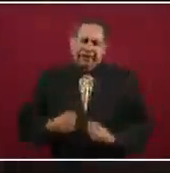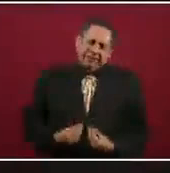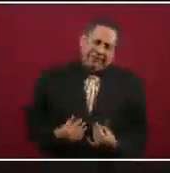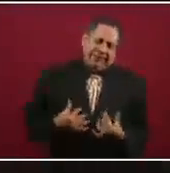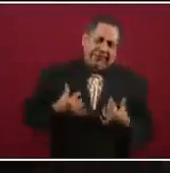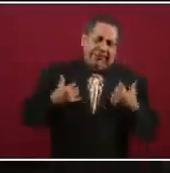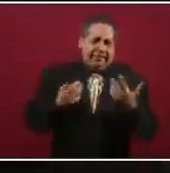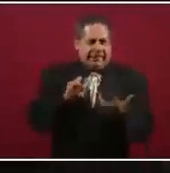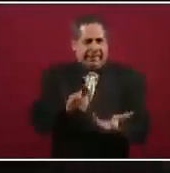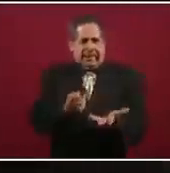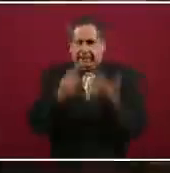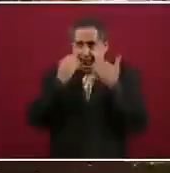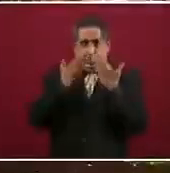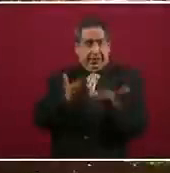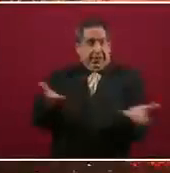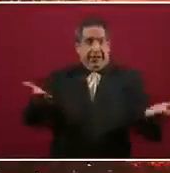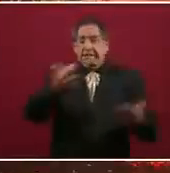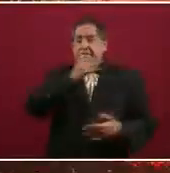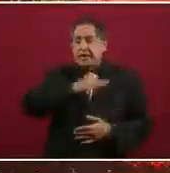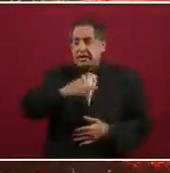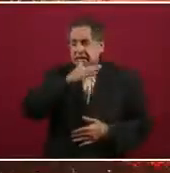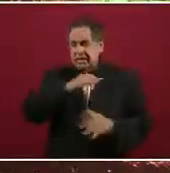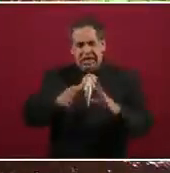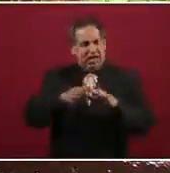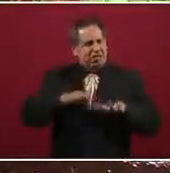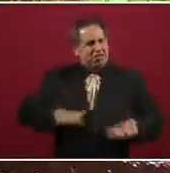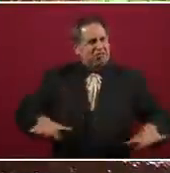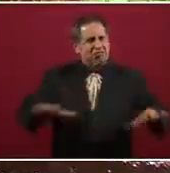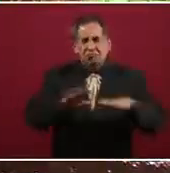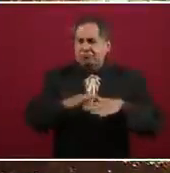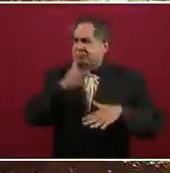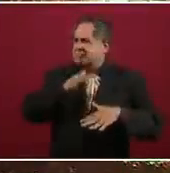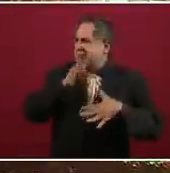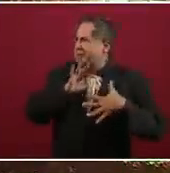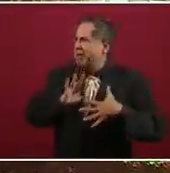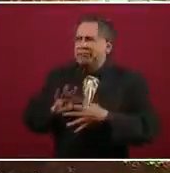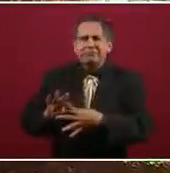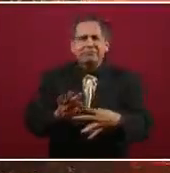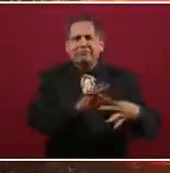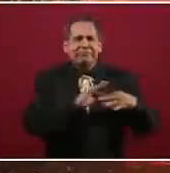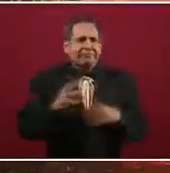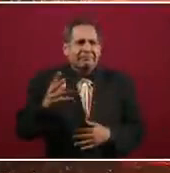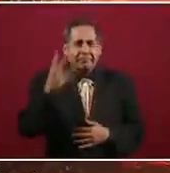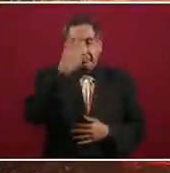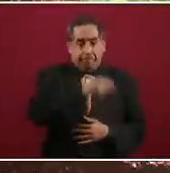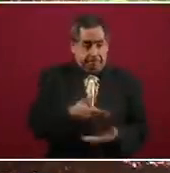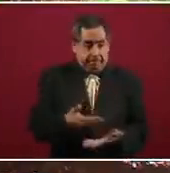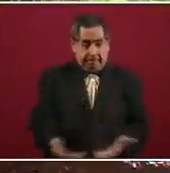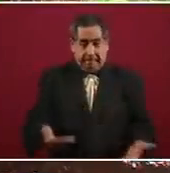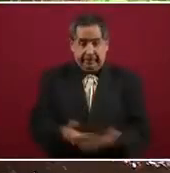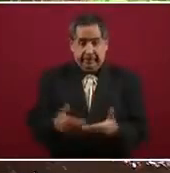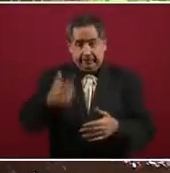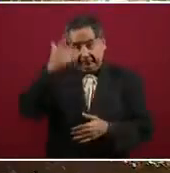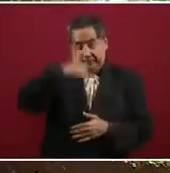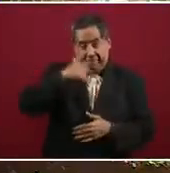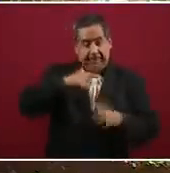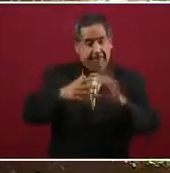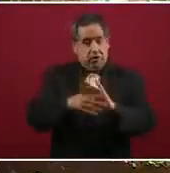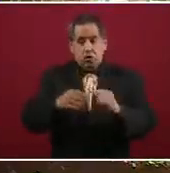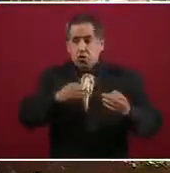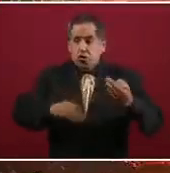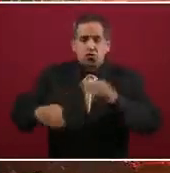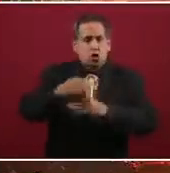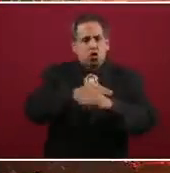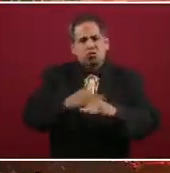la fiesta, porque el relajo también es adhesión. Estamos ahora en este presente maravilloso, en esta noche en donde todo se